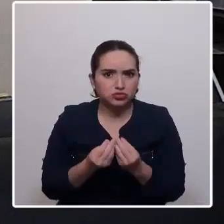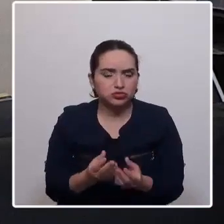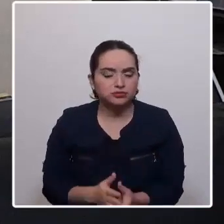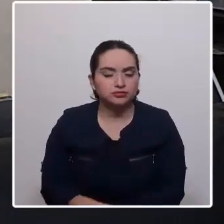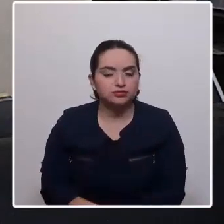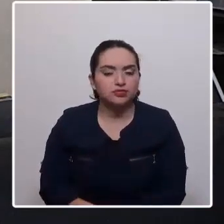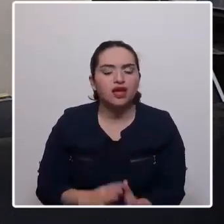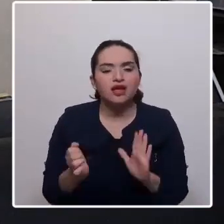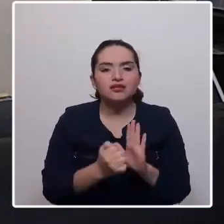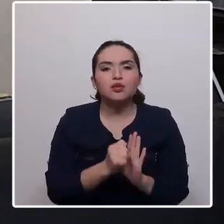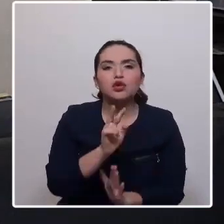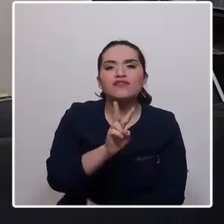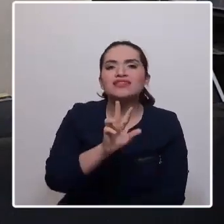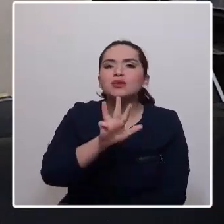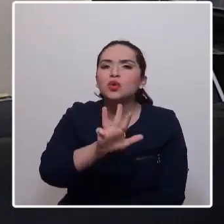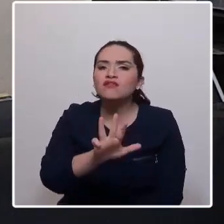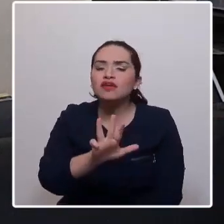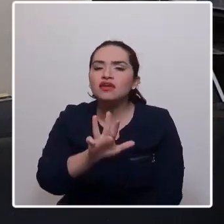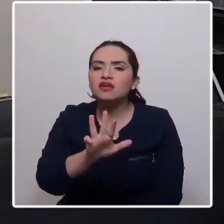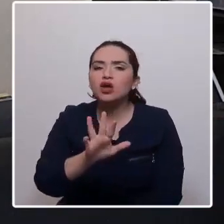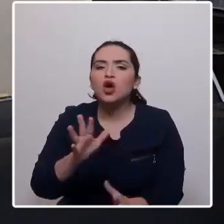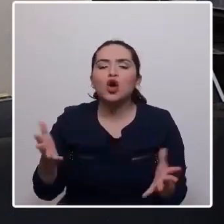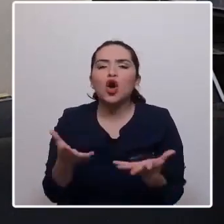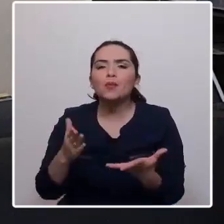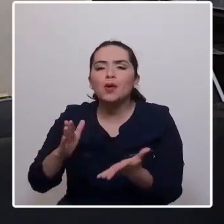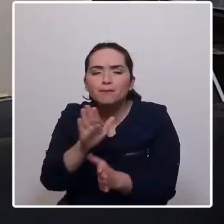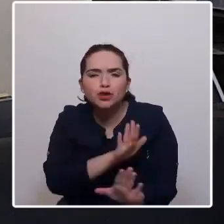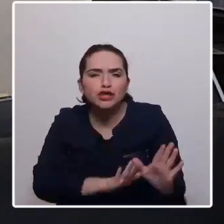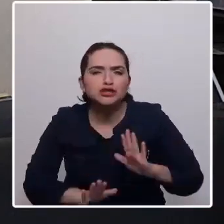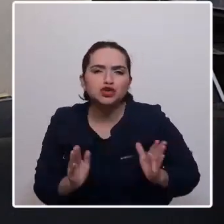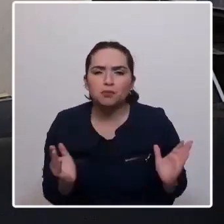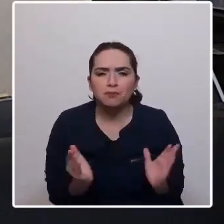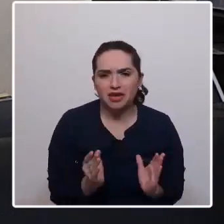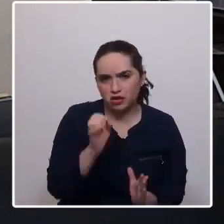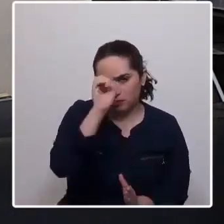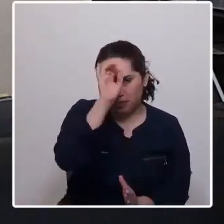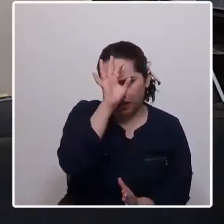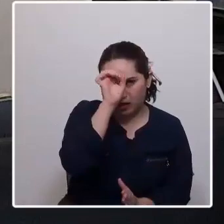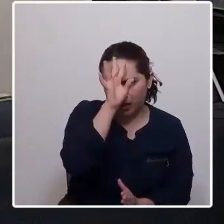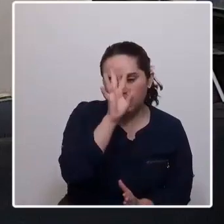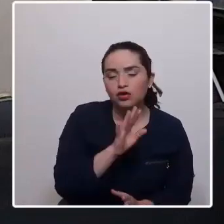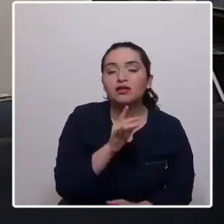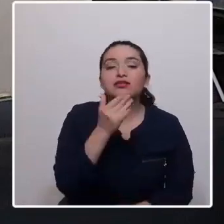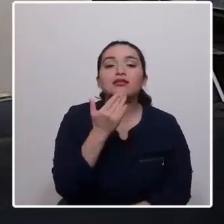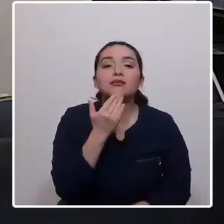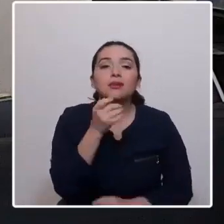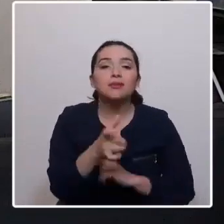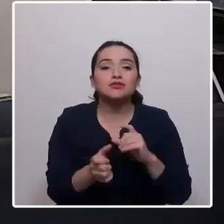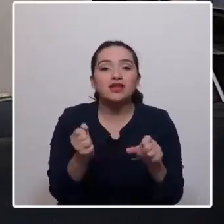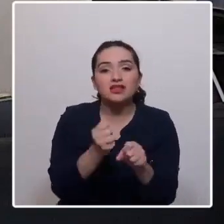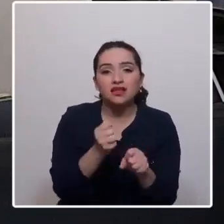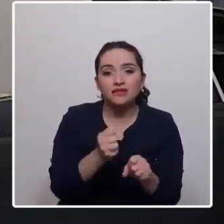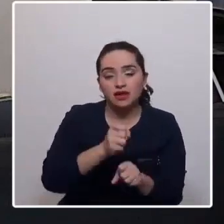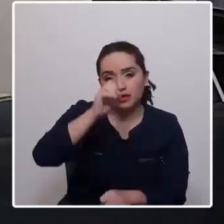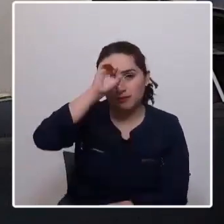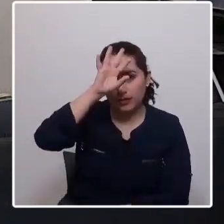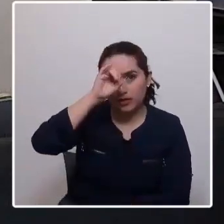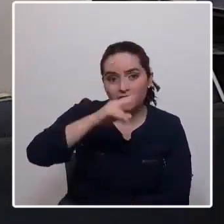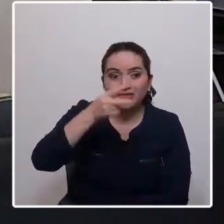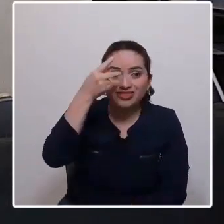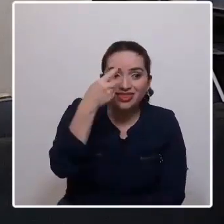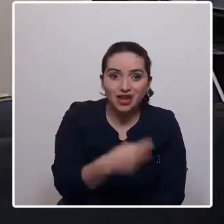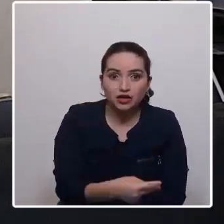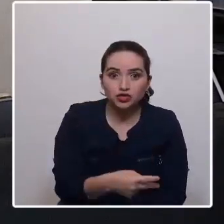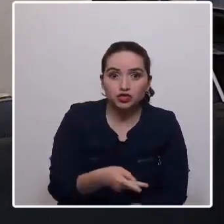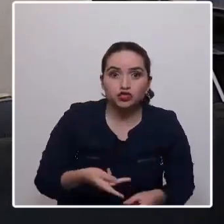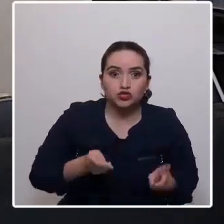¿Cómo hablamos de que se protege a la pequeña minería y a los pirquineros si no se garantiza el derecho atenuado de propiedad, no a